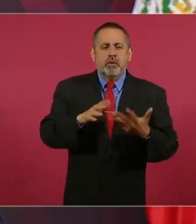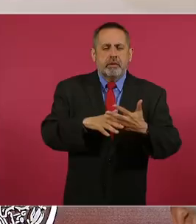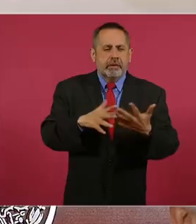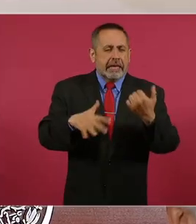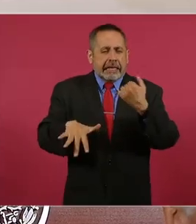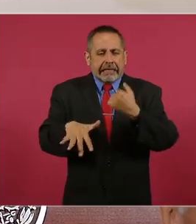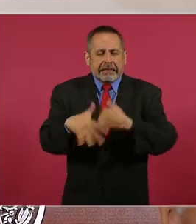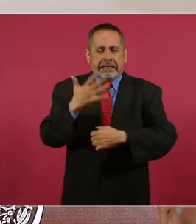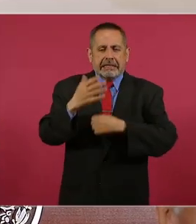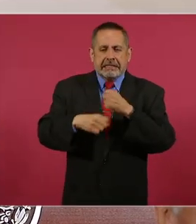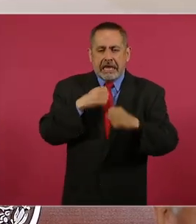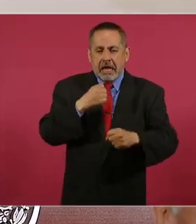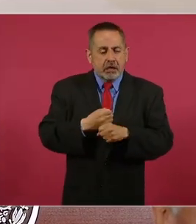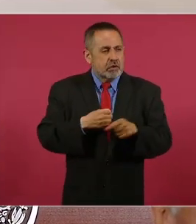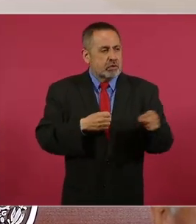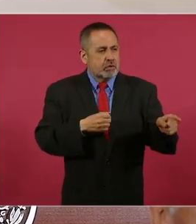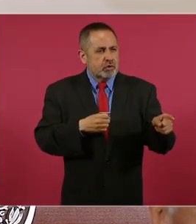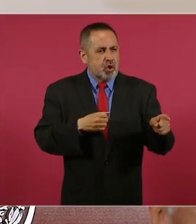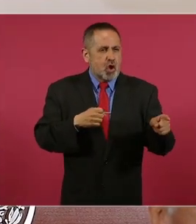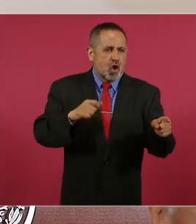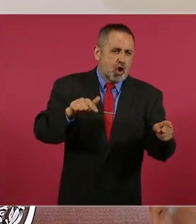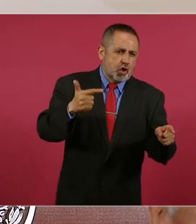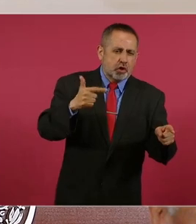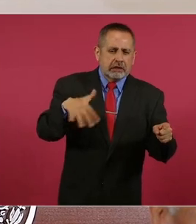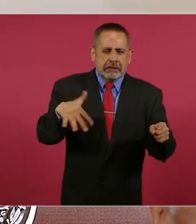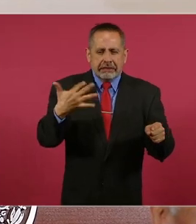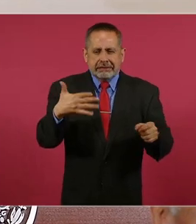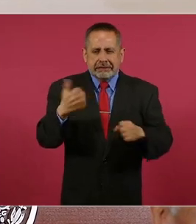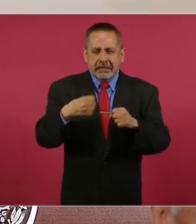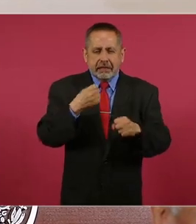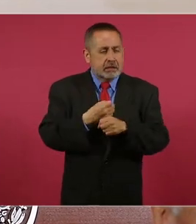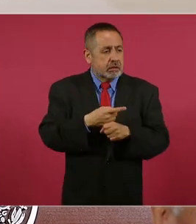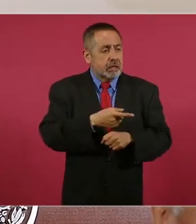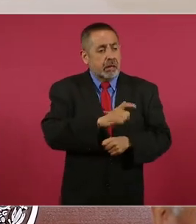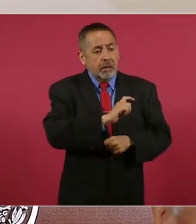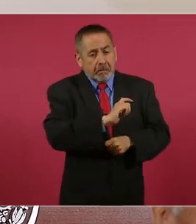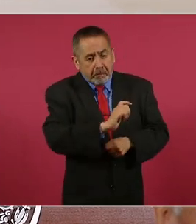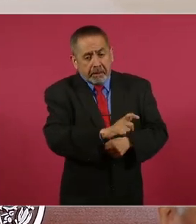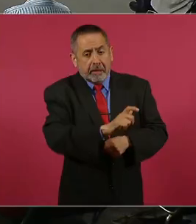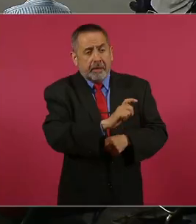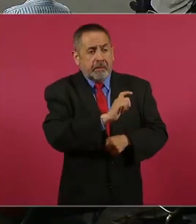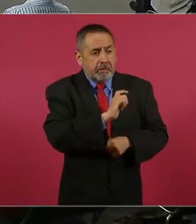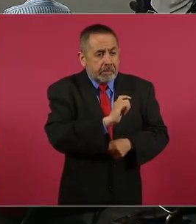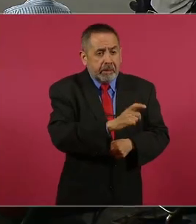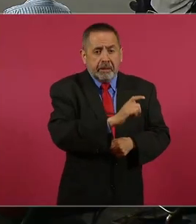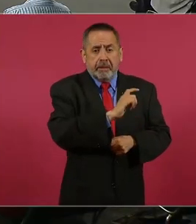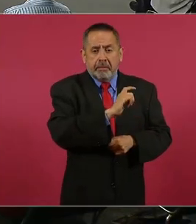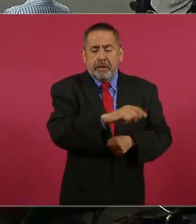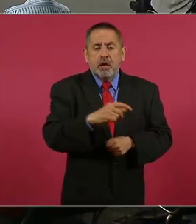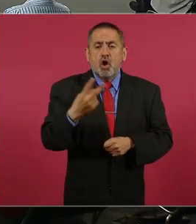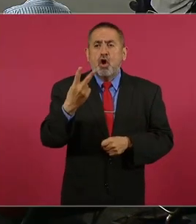años, 12, 15 años, pagando 200